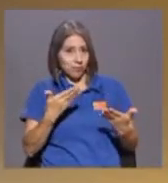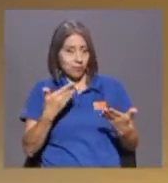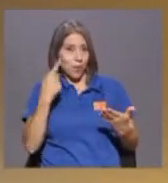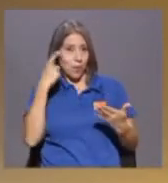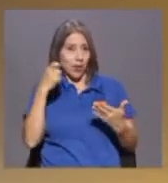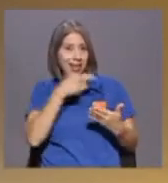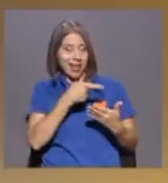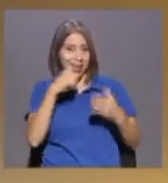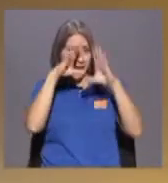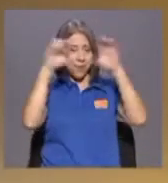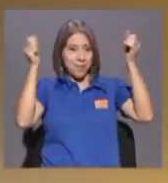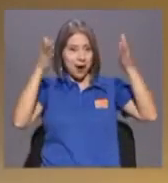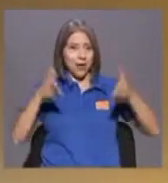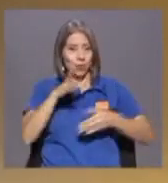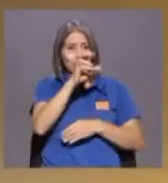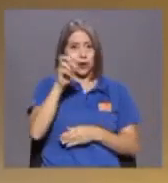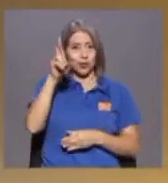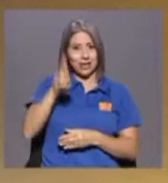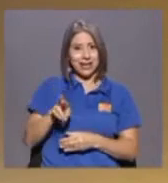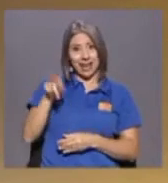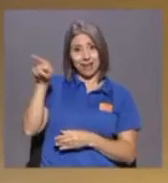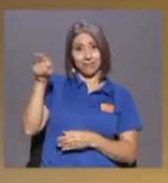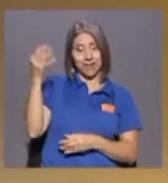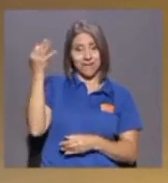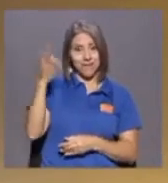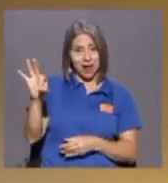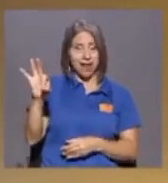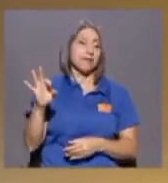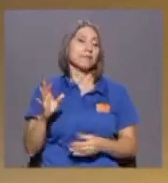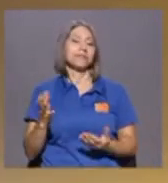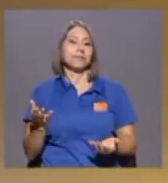la República de Francia, y creo que